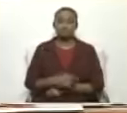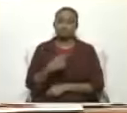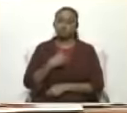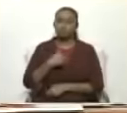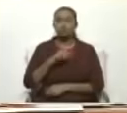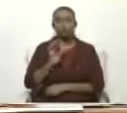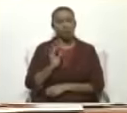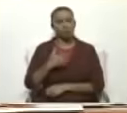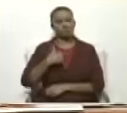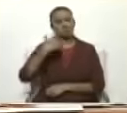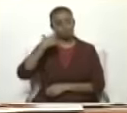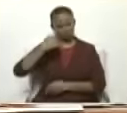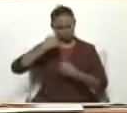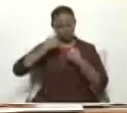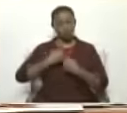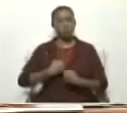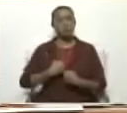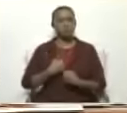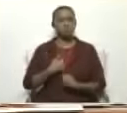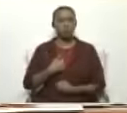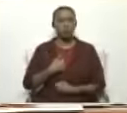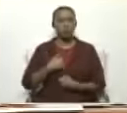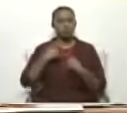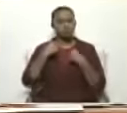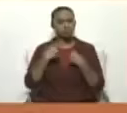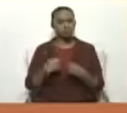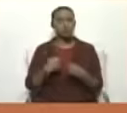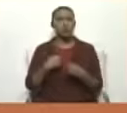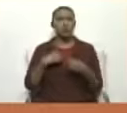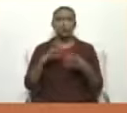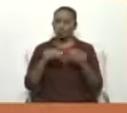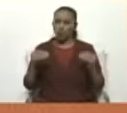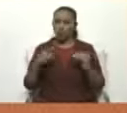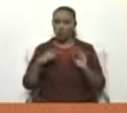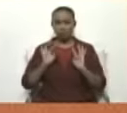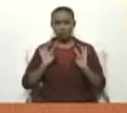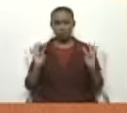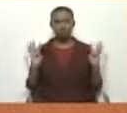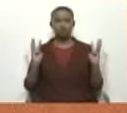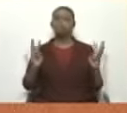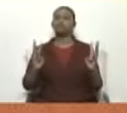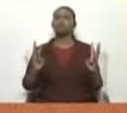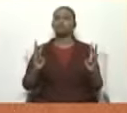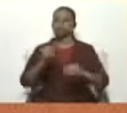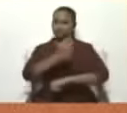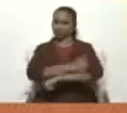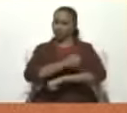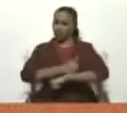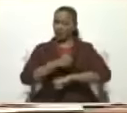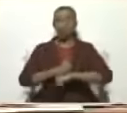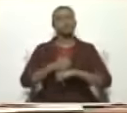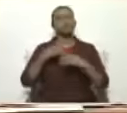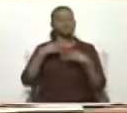seguro, y creo que mis compañeras también lo sienten así, que a partir del 28,